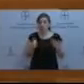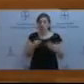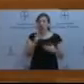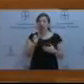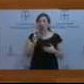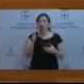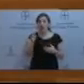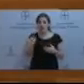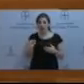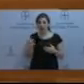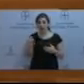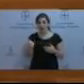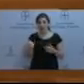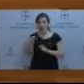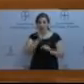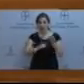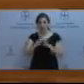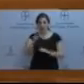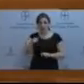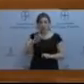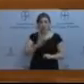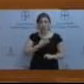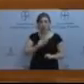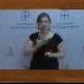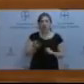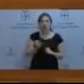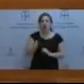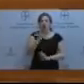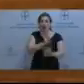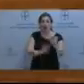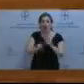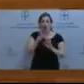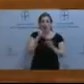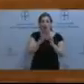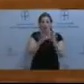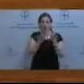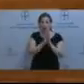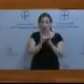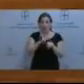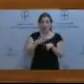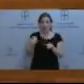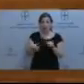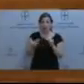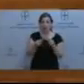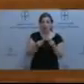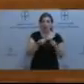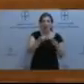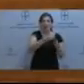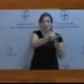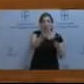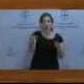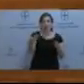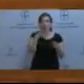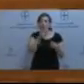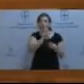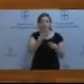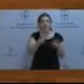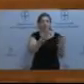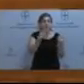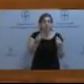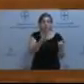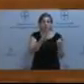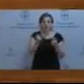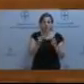ayuntamientos y las asociaciones tienen que organizar repartos de libros paralelos que, como son muchos los aspirantes, producen